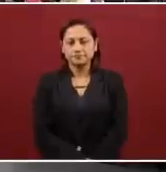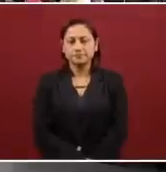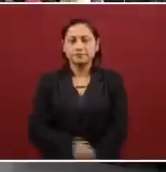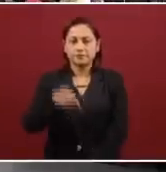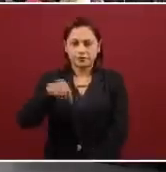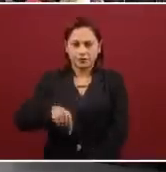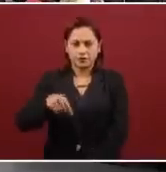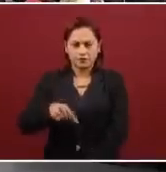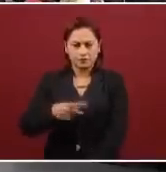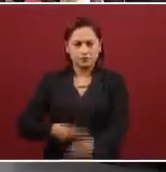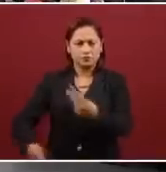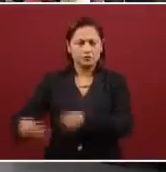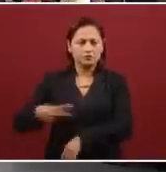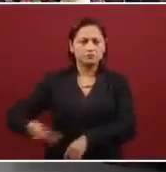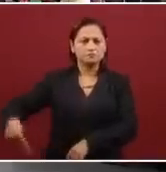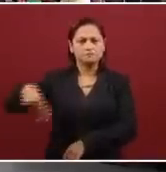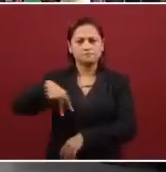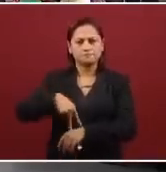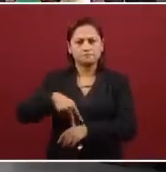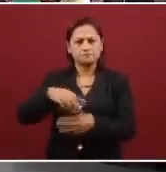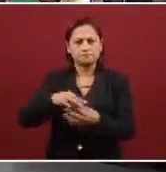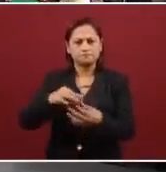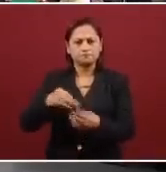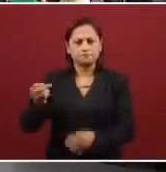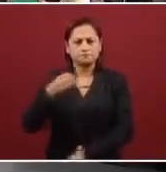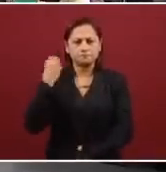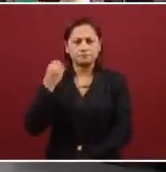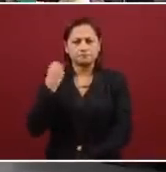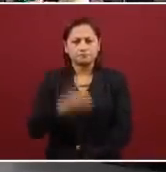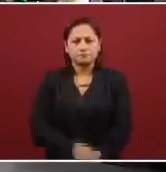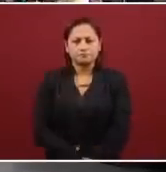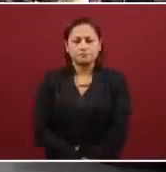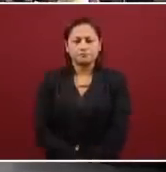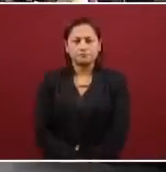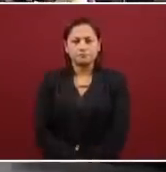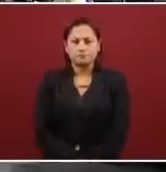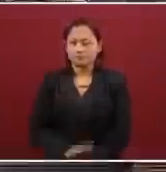comparecer. Ya, párate, porque si no, no me puedo ir, Víctor.